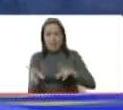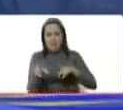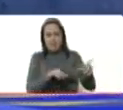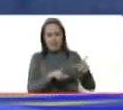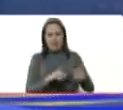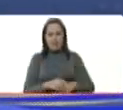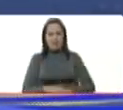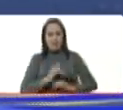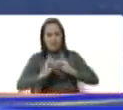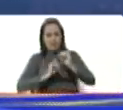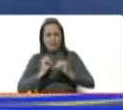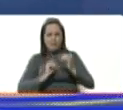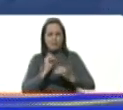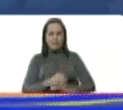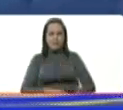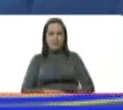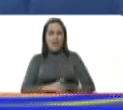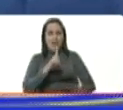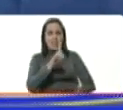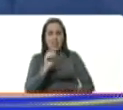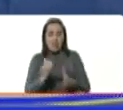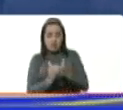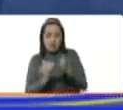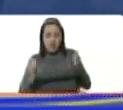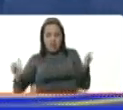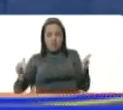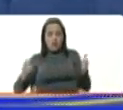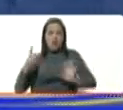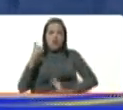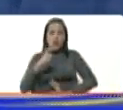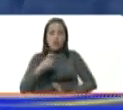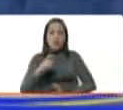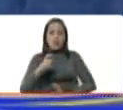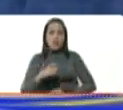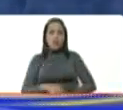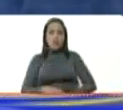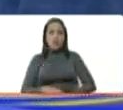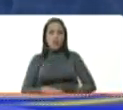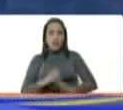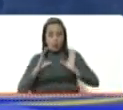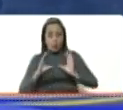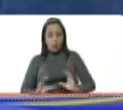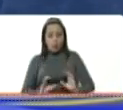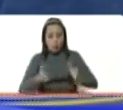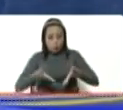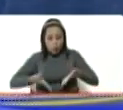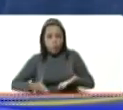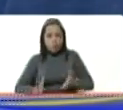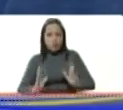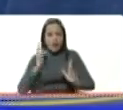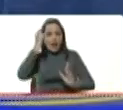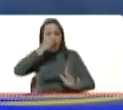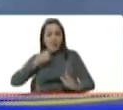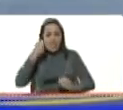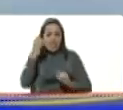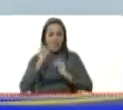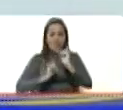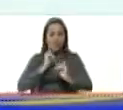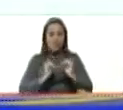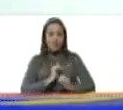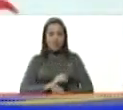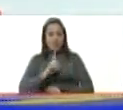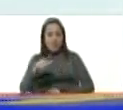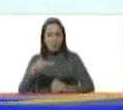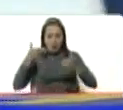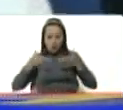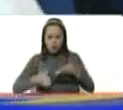Ya llegó a 10 centímetros de dilatación que necesita el cuello del útero para dejar salir esa cabecita. Y ya después que sale la cabeza, lo demás